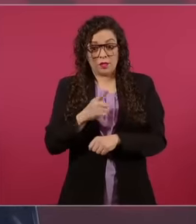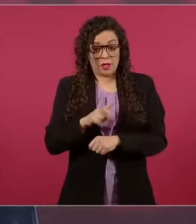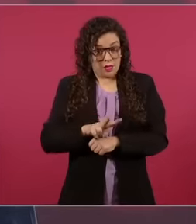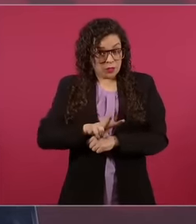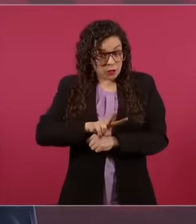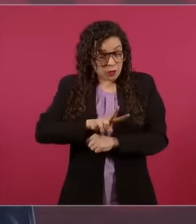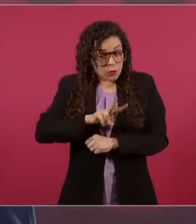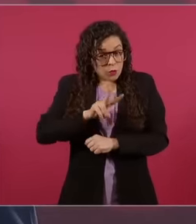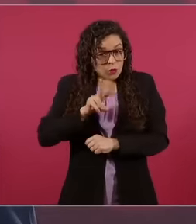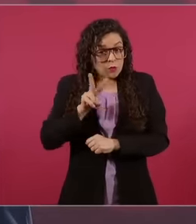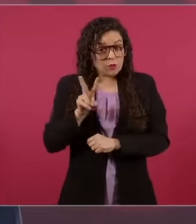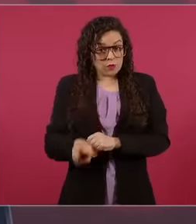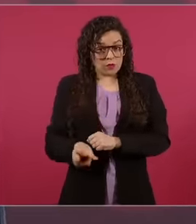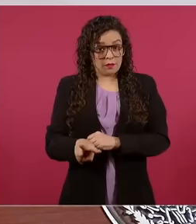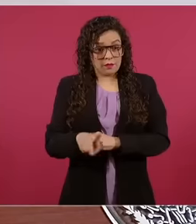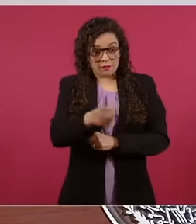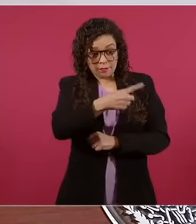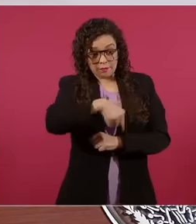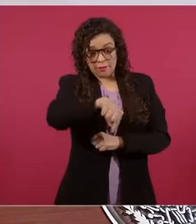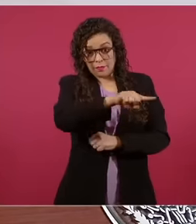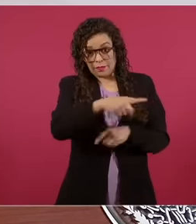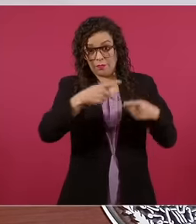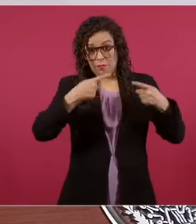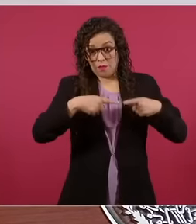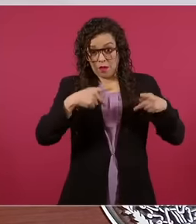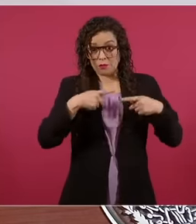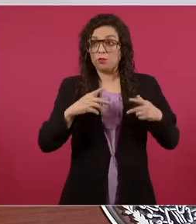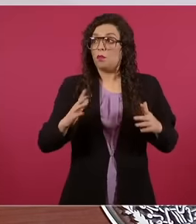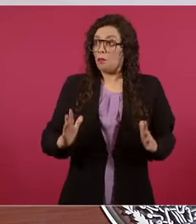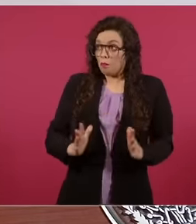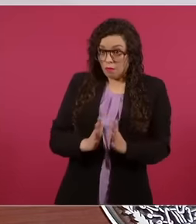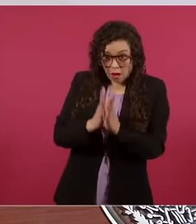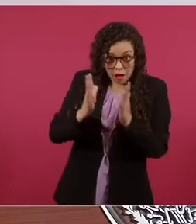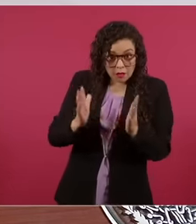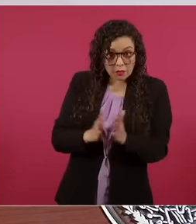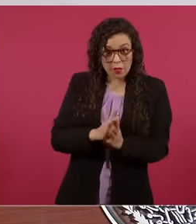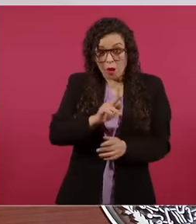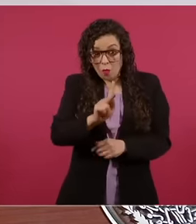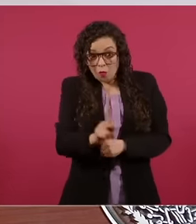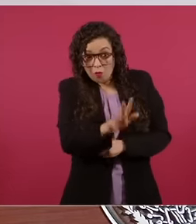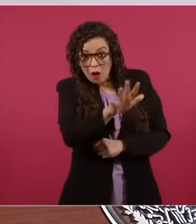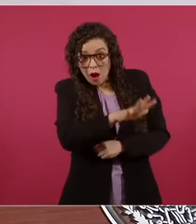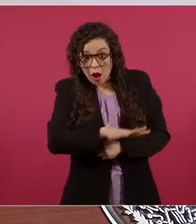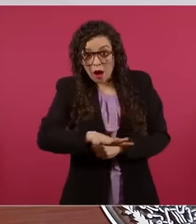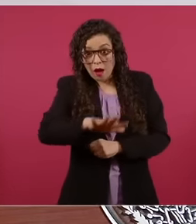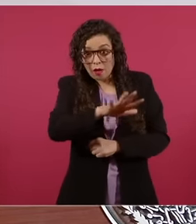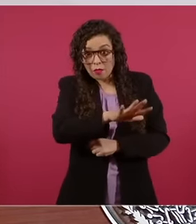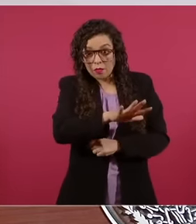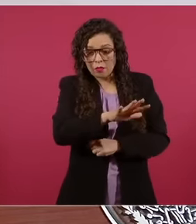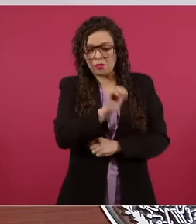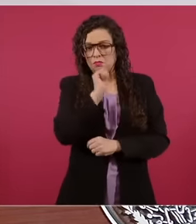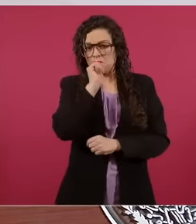no participaba o no era tomado en cuenta.